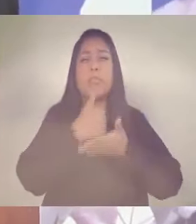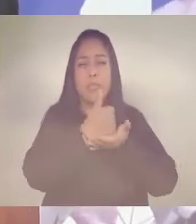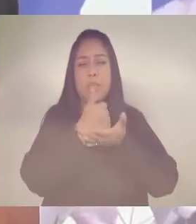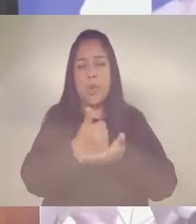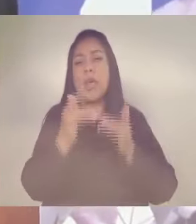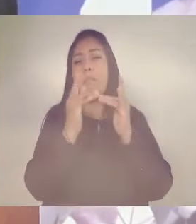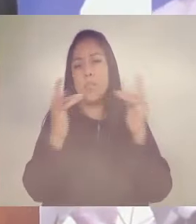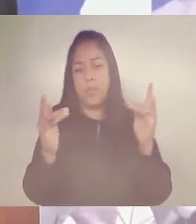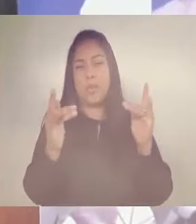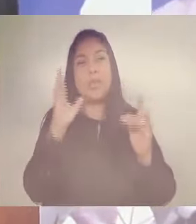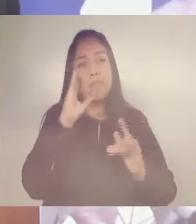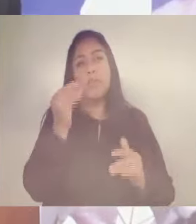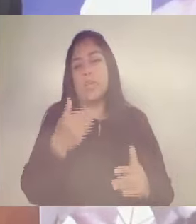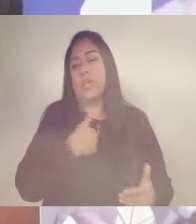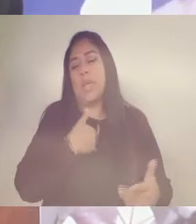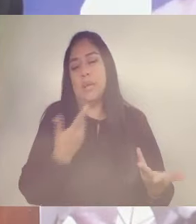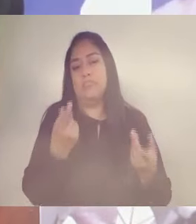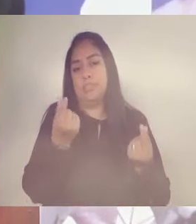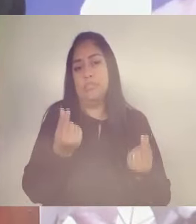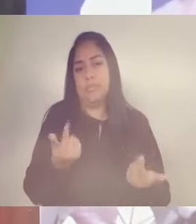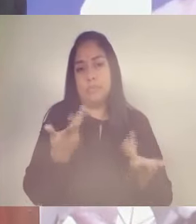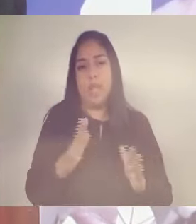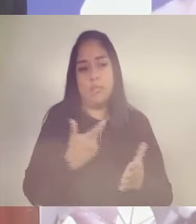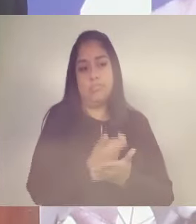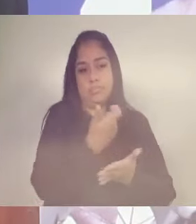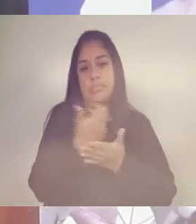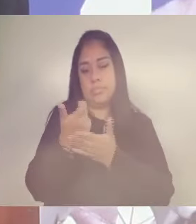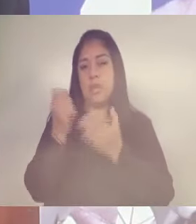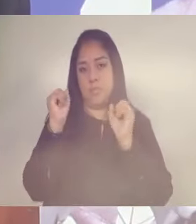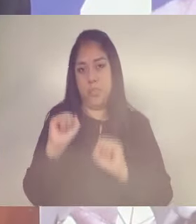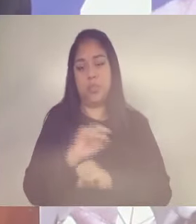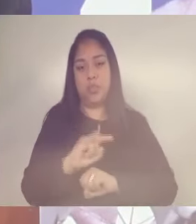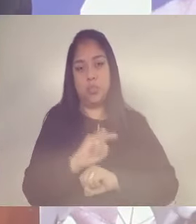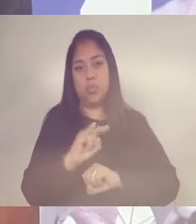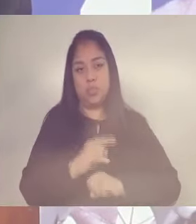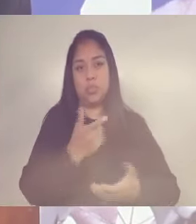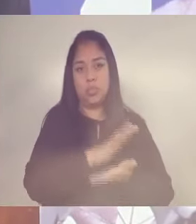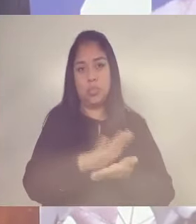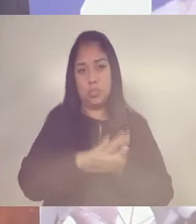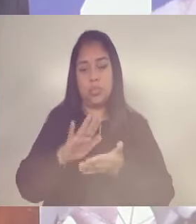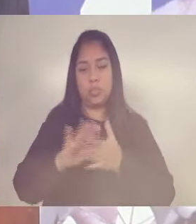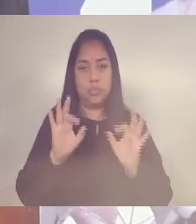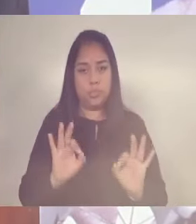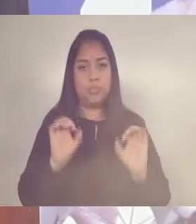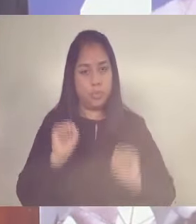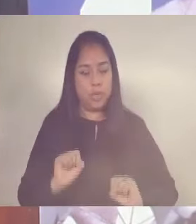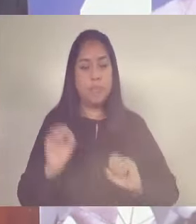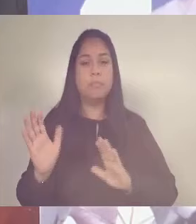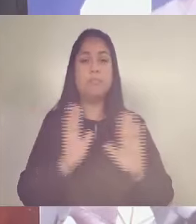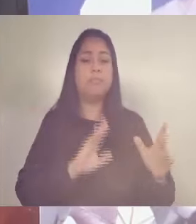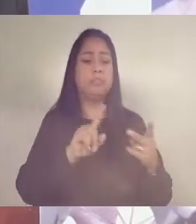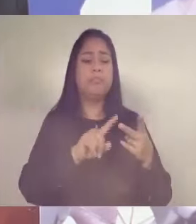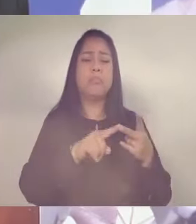ya hay recursos comprometidos para ellos y ahora ya los podemos utilizar. En cuanto a la